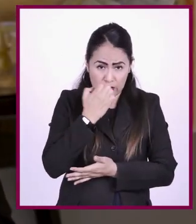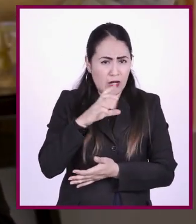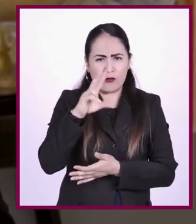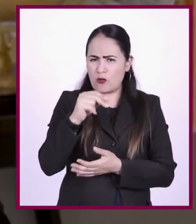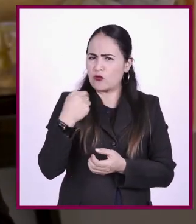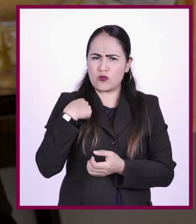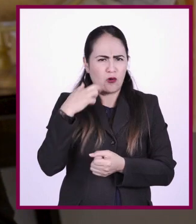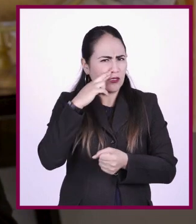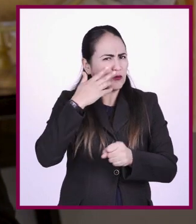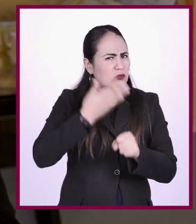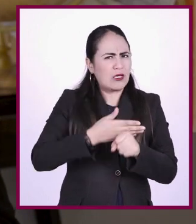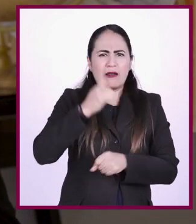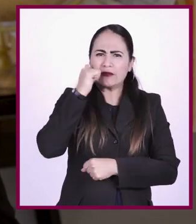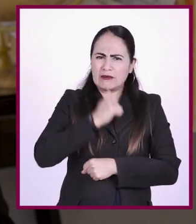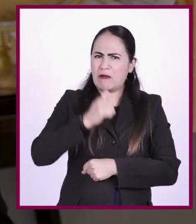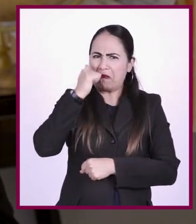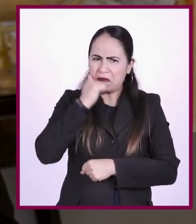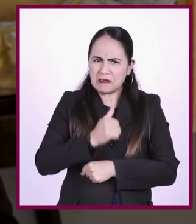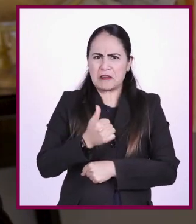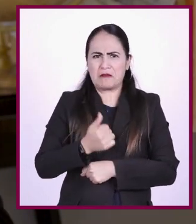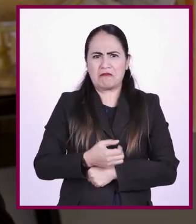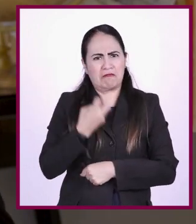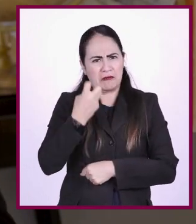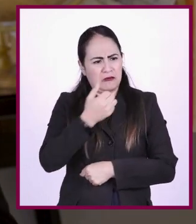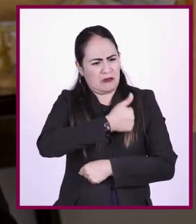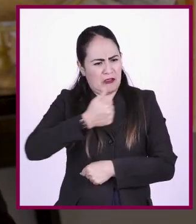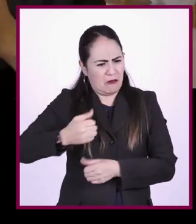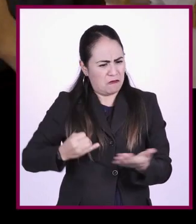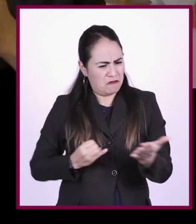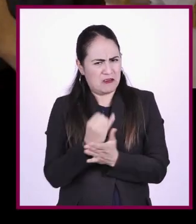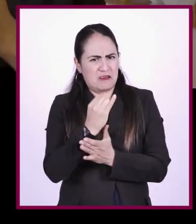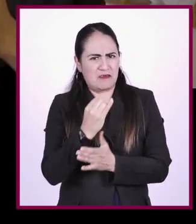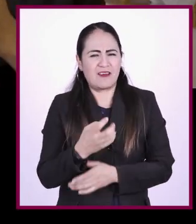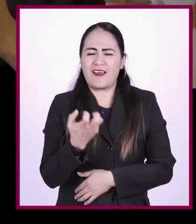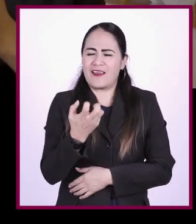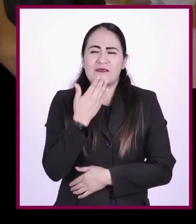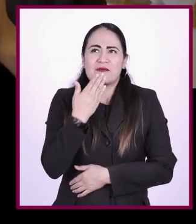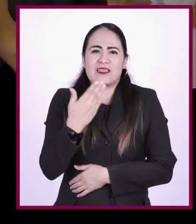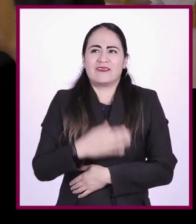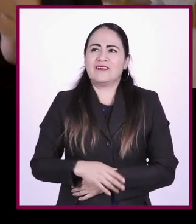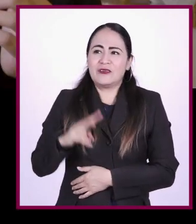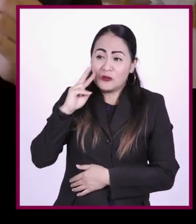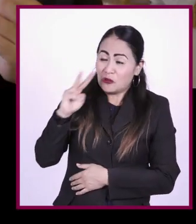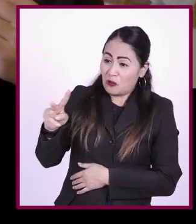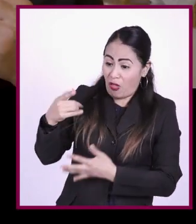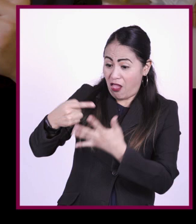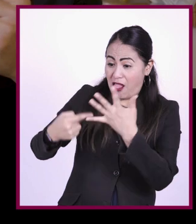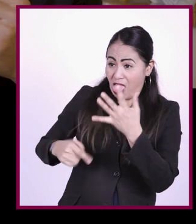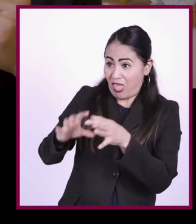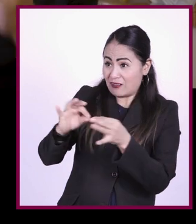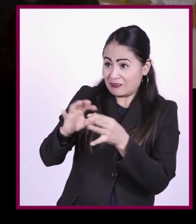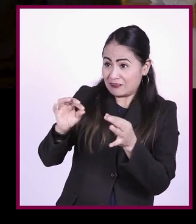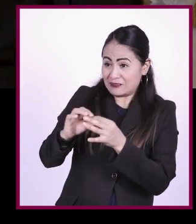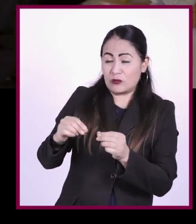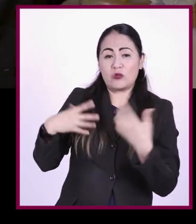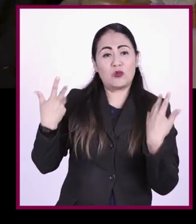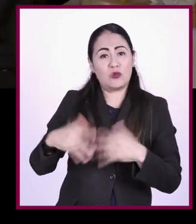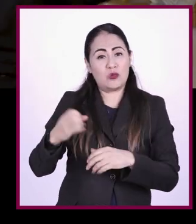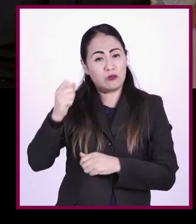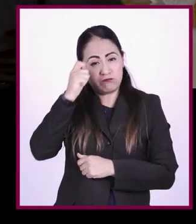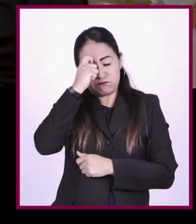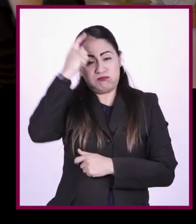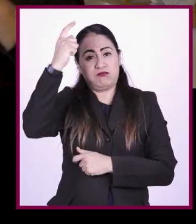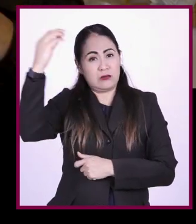mismo y eso me devuelve el poder. Me gusta esta forma de ver la vida. Juanma, de verdad me encanta cuando te inspiras, y es que esas emociones, como